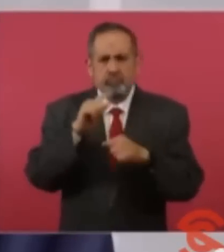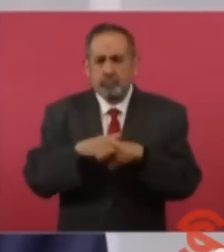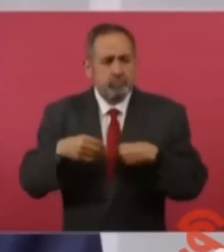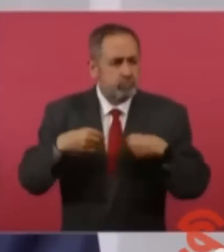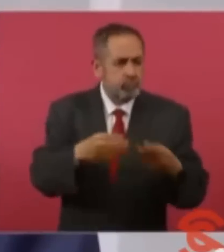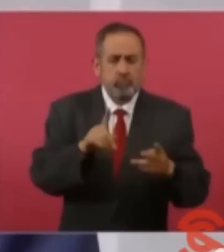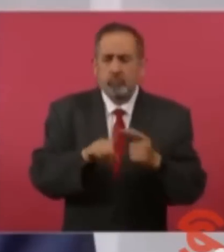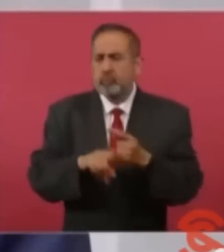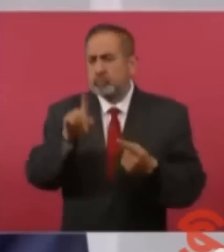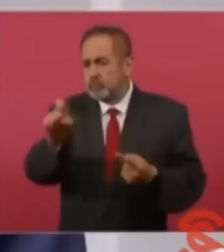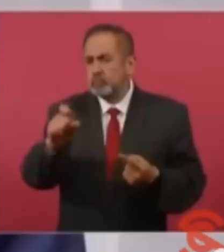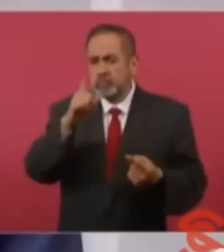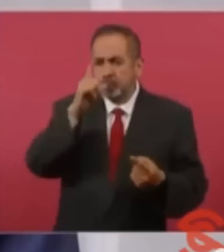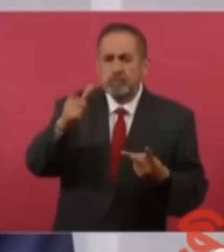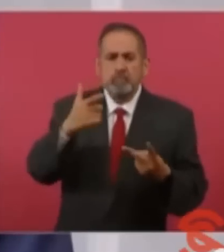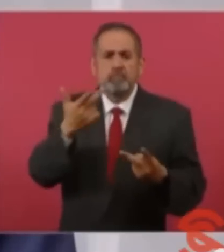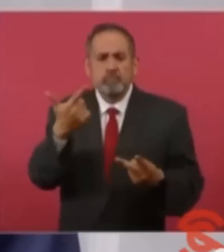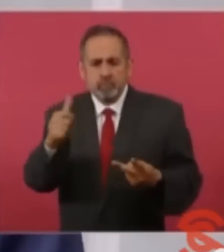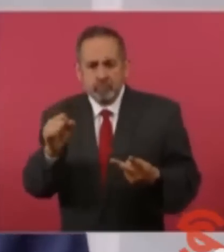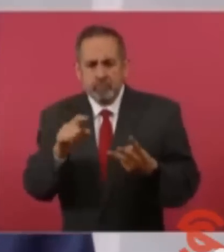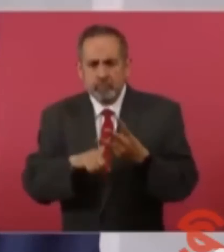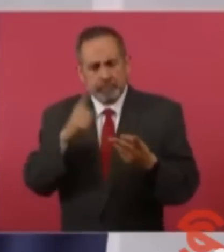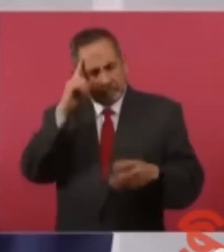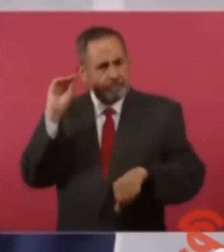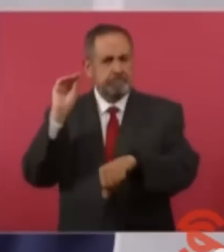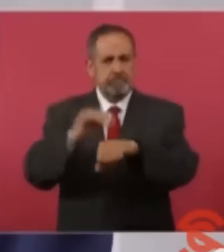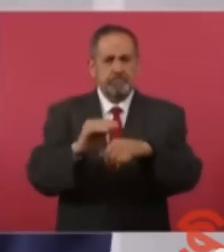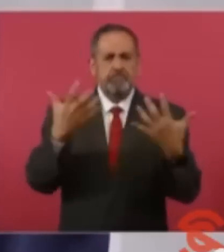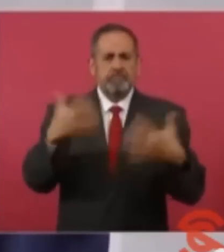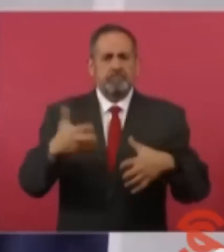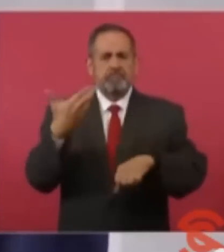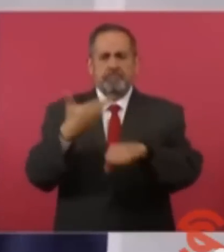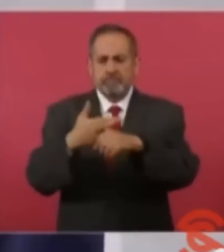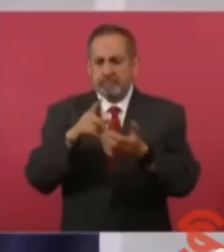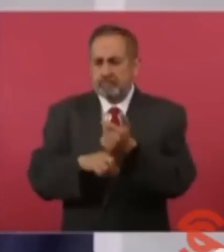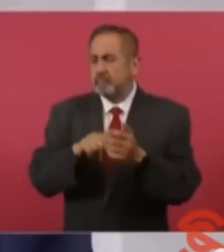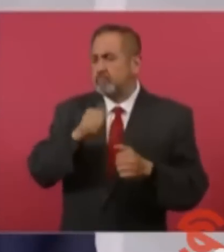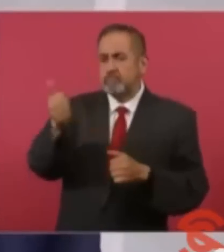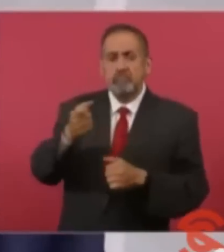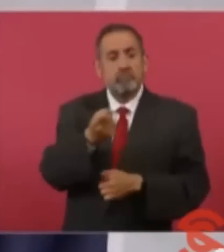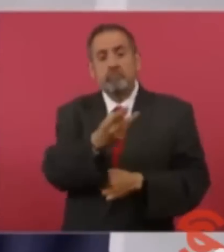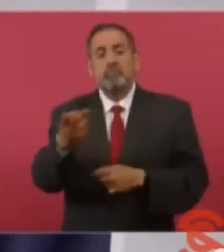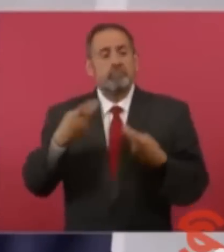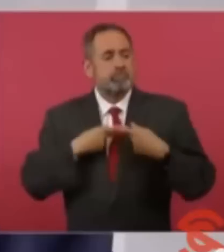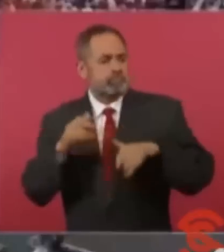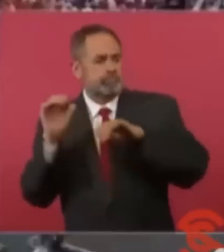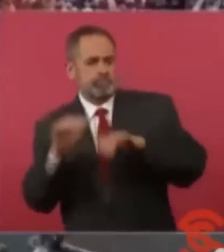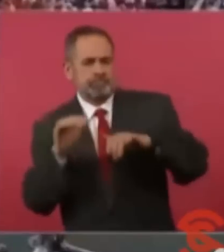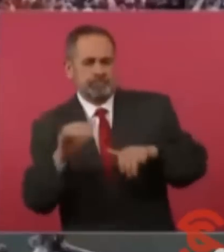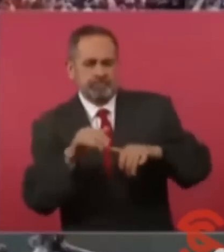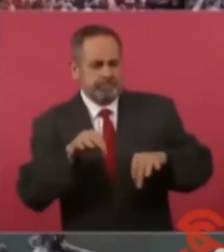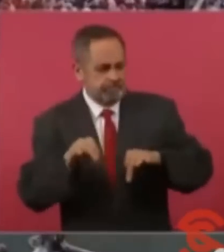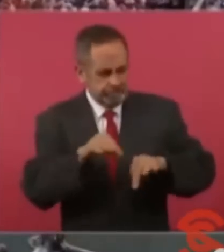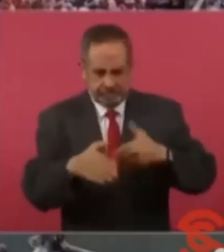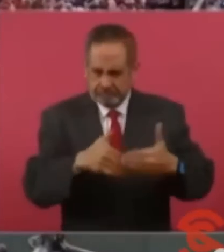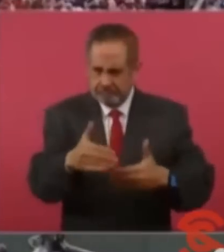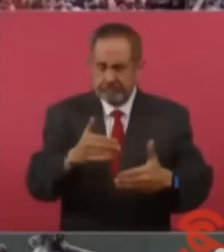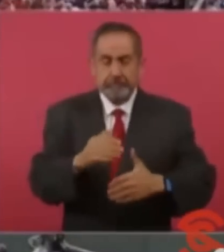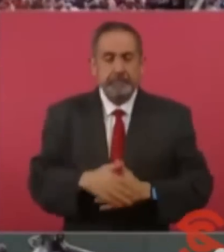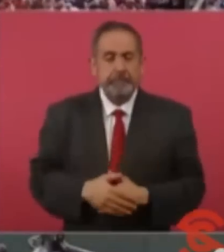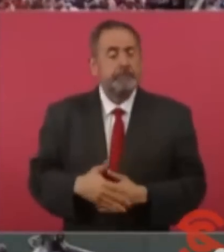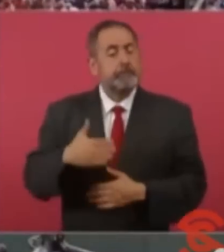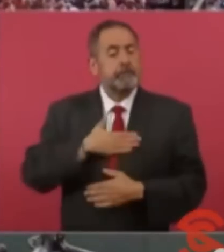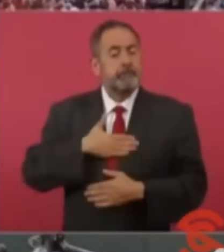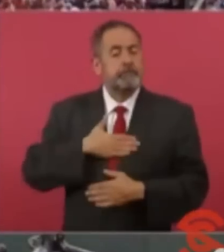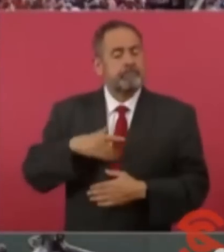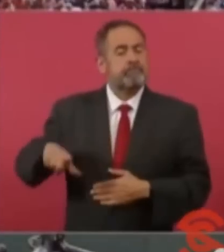luz y gas para la instalación de empresas y creación de empleos. Durante mi gobierno,